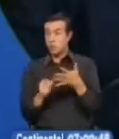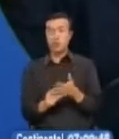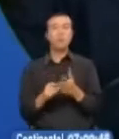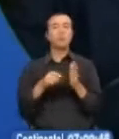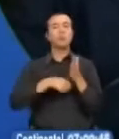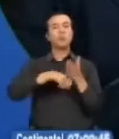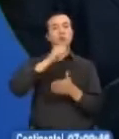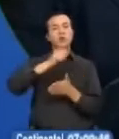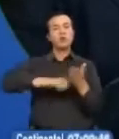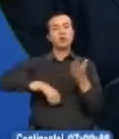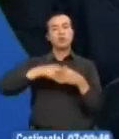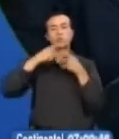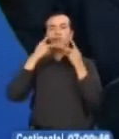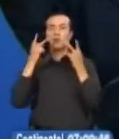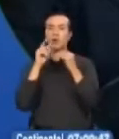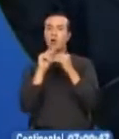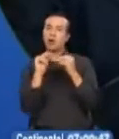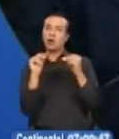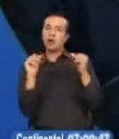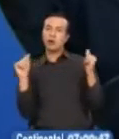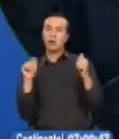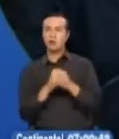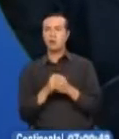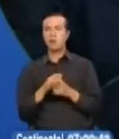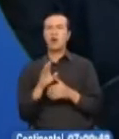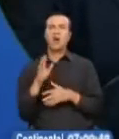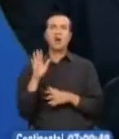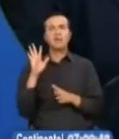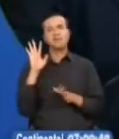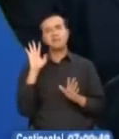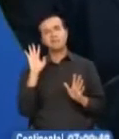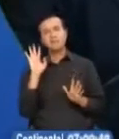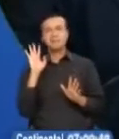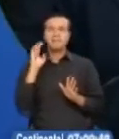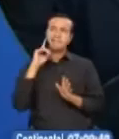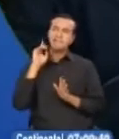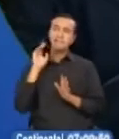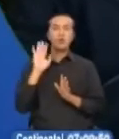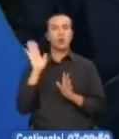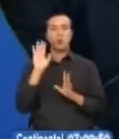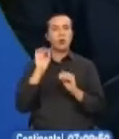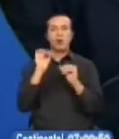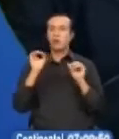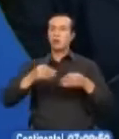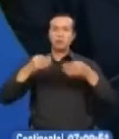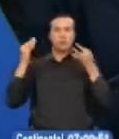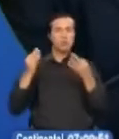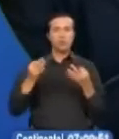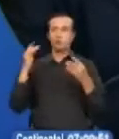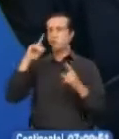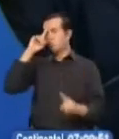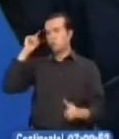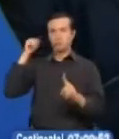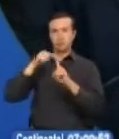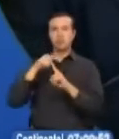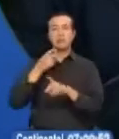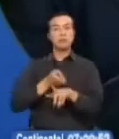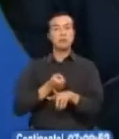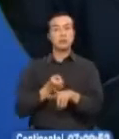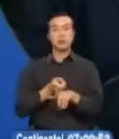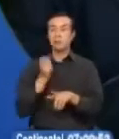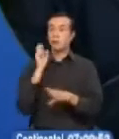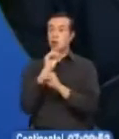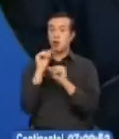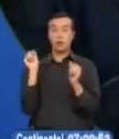pública la calidad no puede ser algo subjetivo discrecional calidad de hecho es algo muy objetivo muy concreto